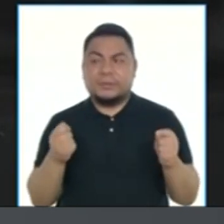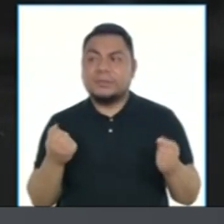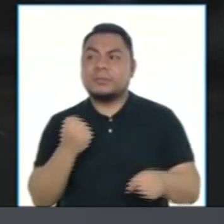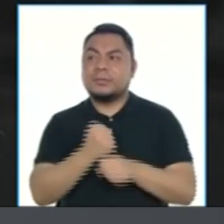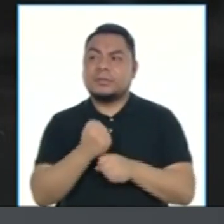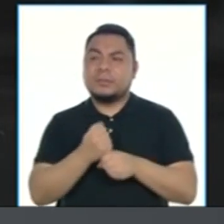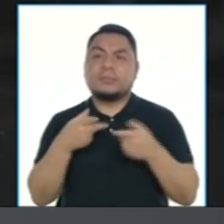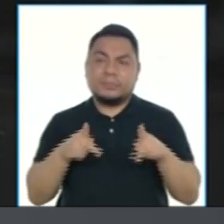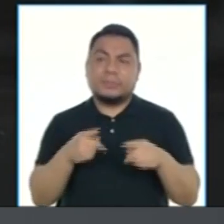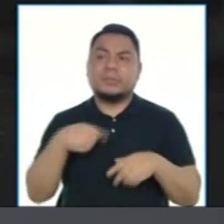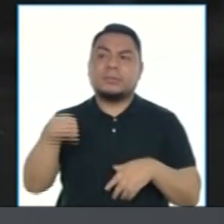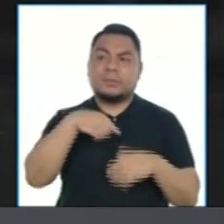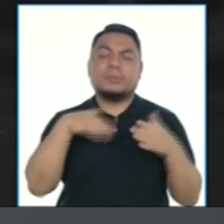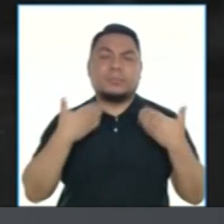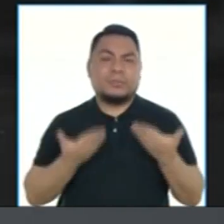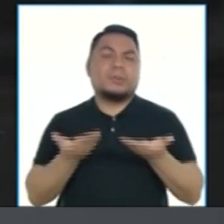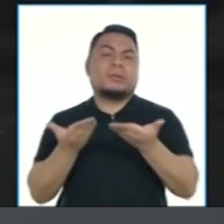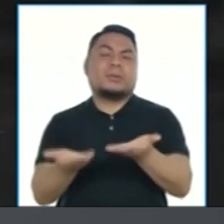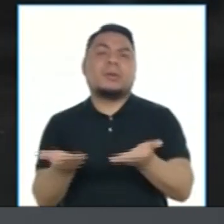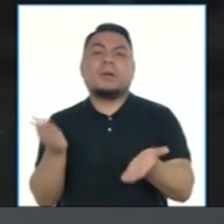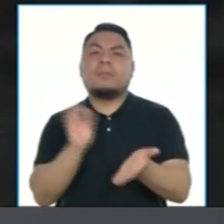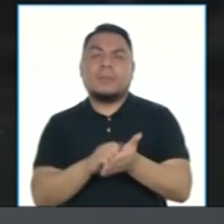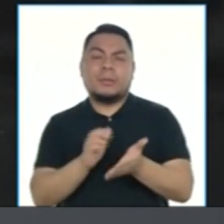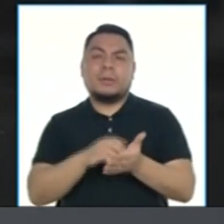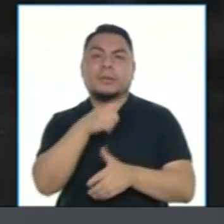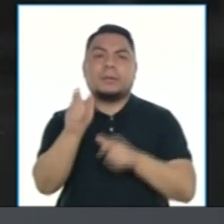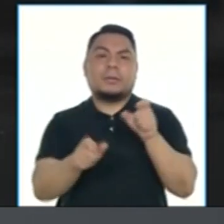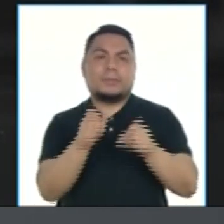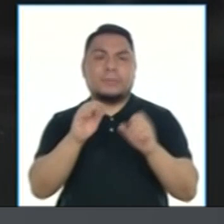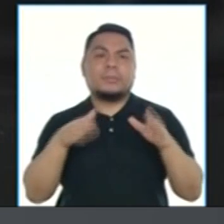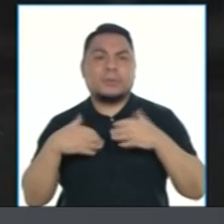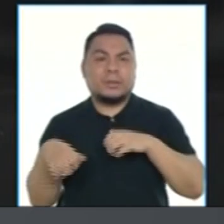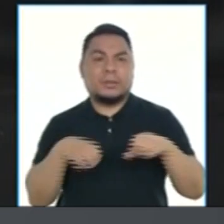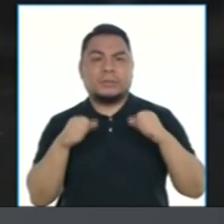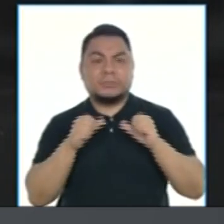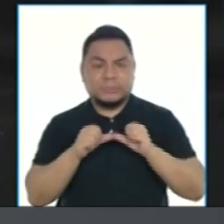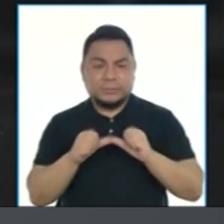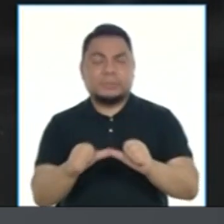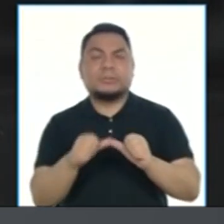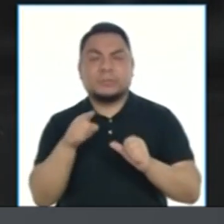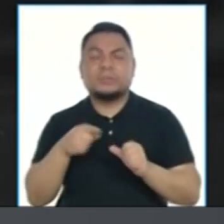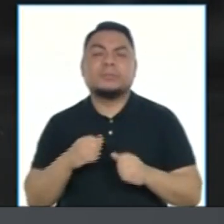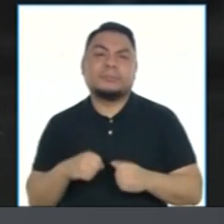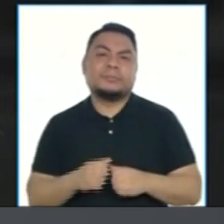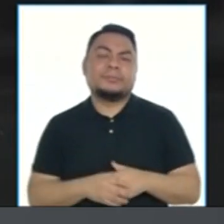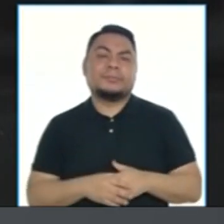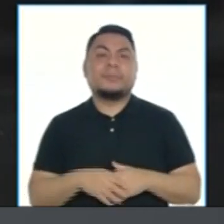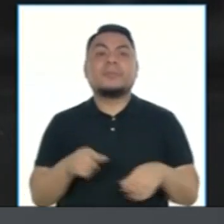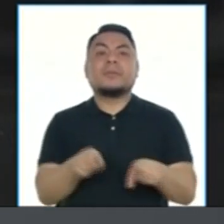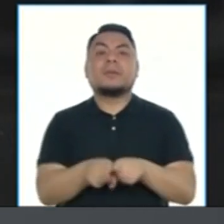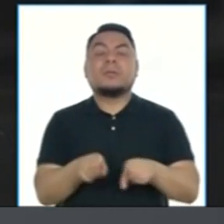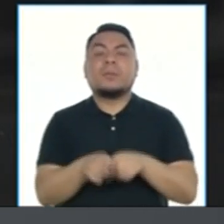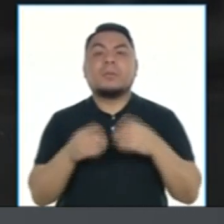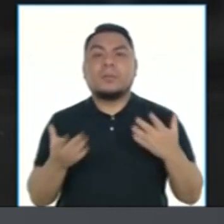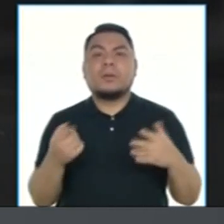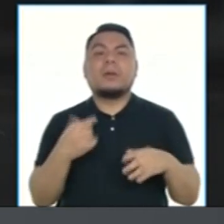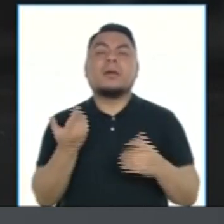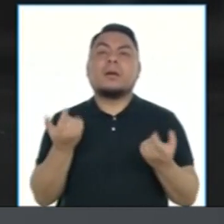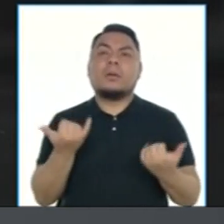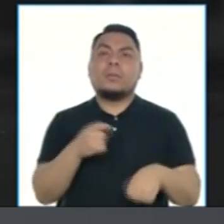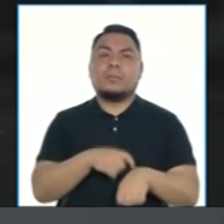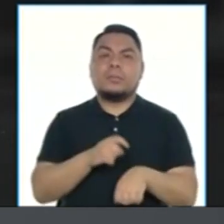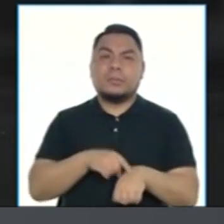nos ha permitido que podamos llegar cada vez a más personas para hacer el seguimiento respectivo. E igualmente, en el